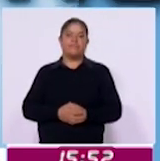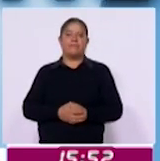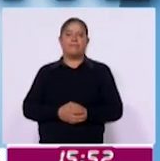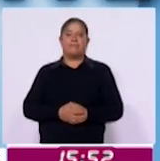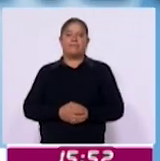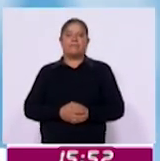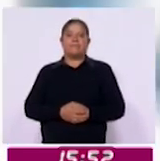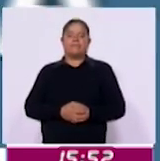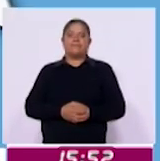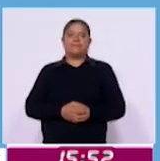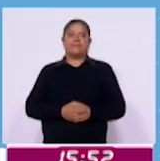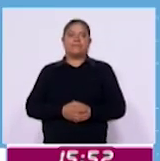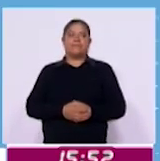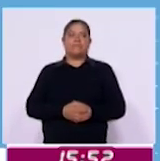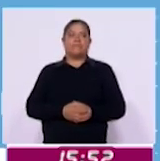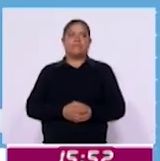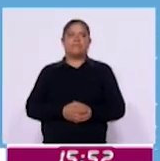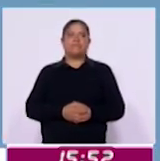Tiempo extra.